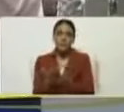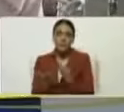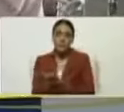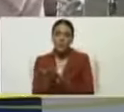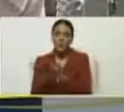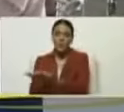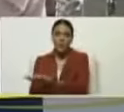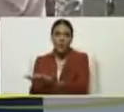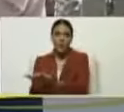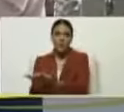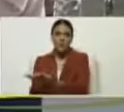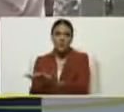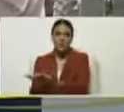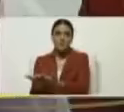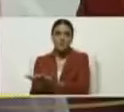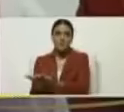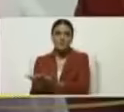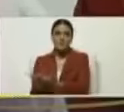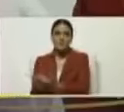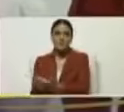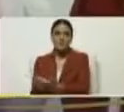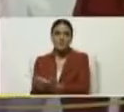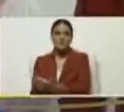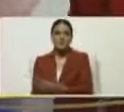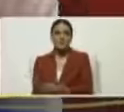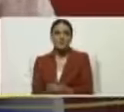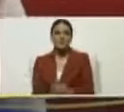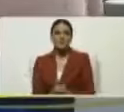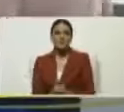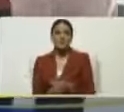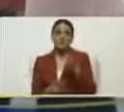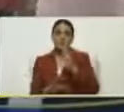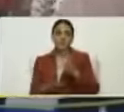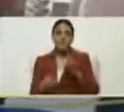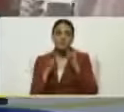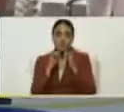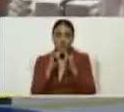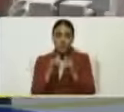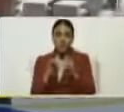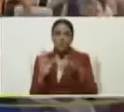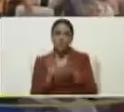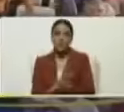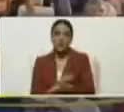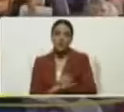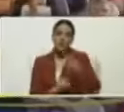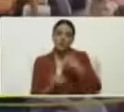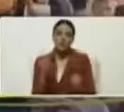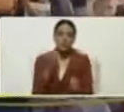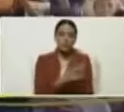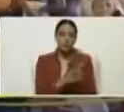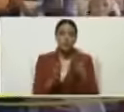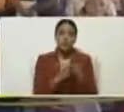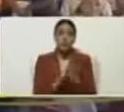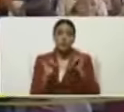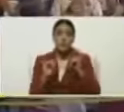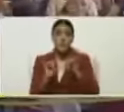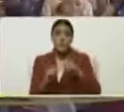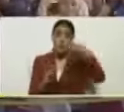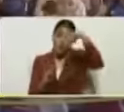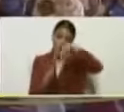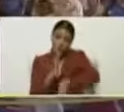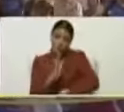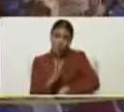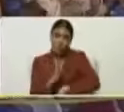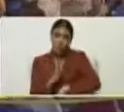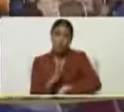como que es la parte del café, pues usted ya la ha anunciado, tal como es la creación de ese fondo, yo lo traía como una